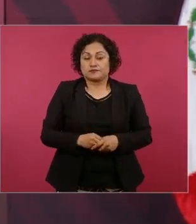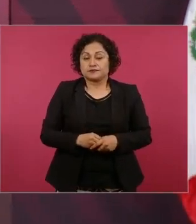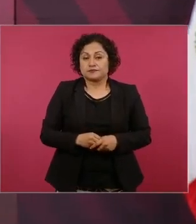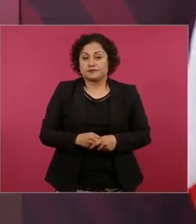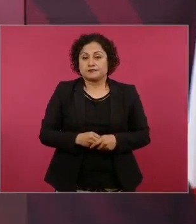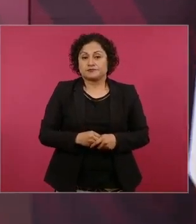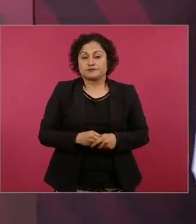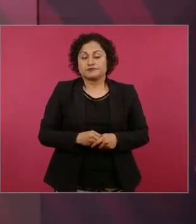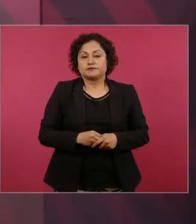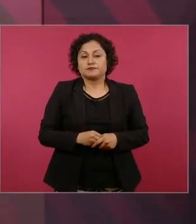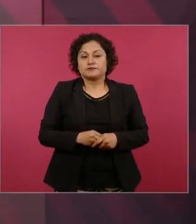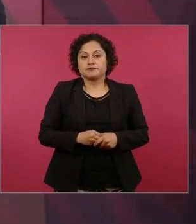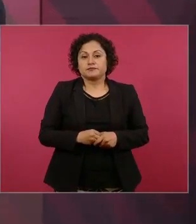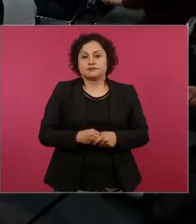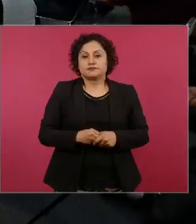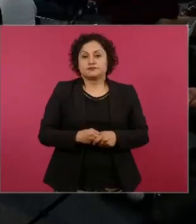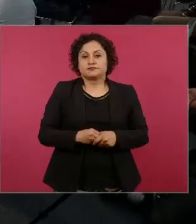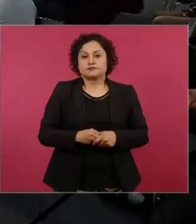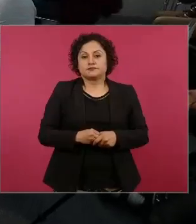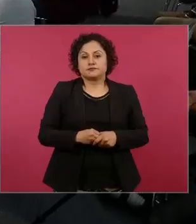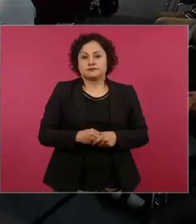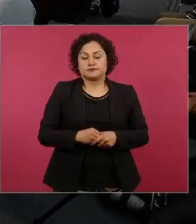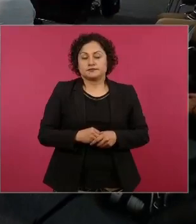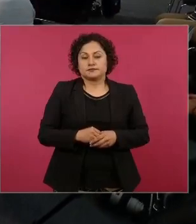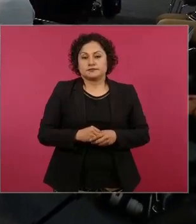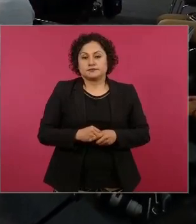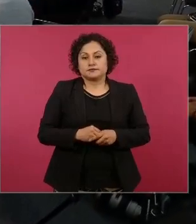si ya